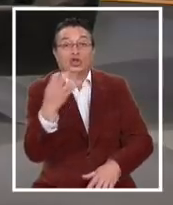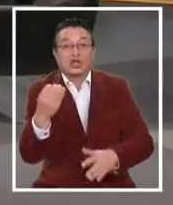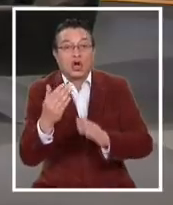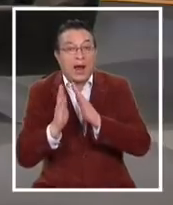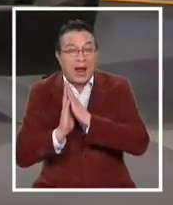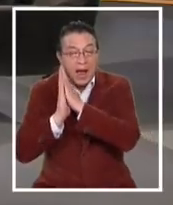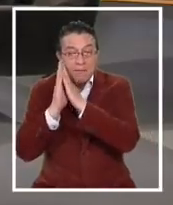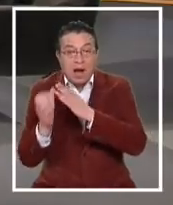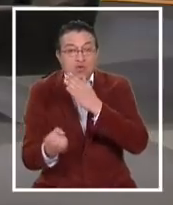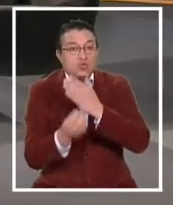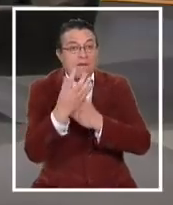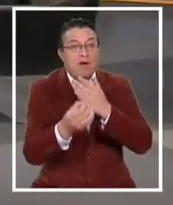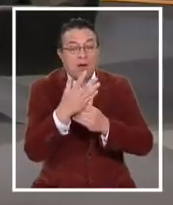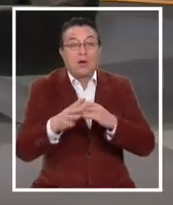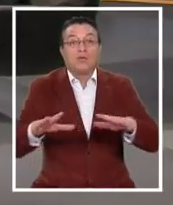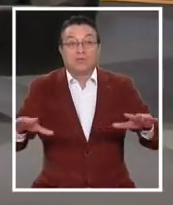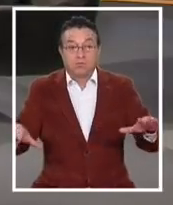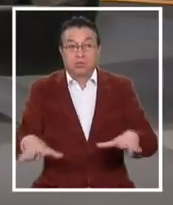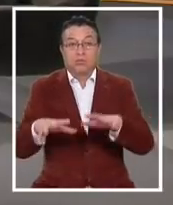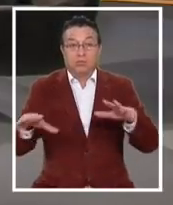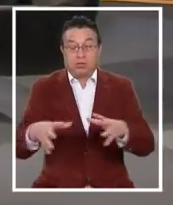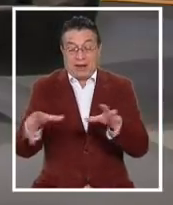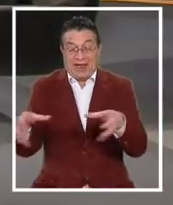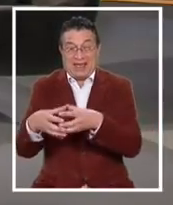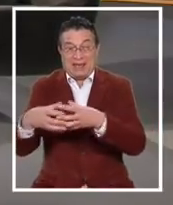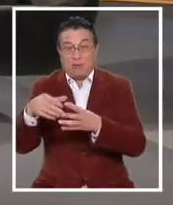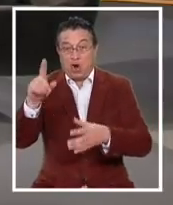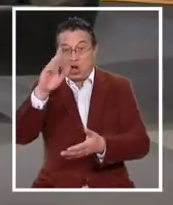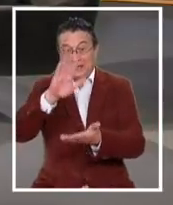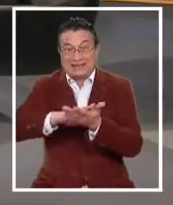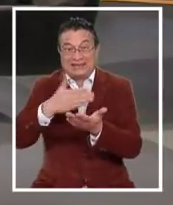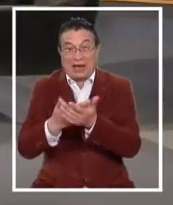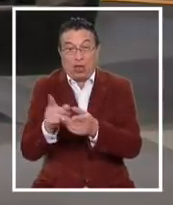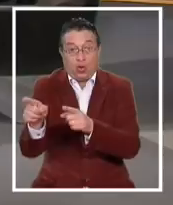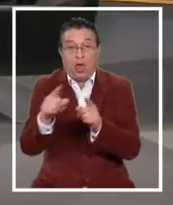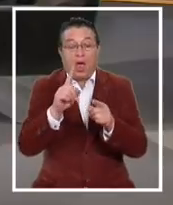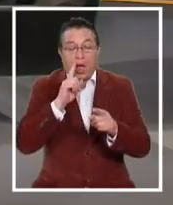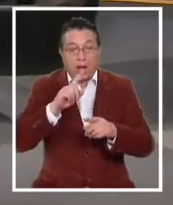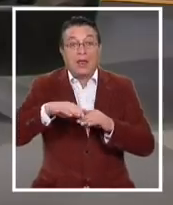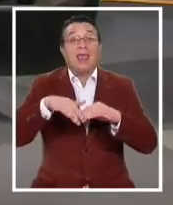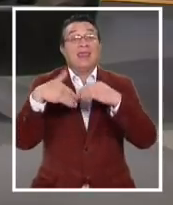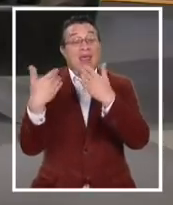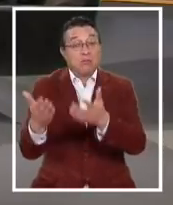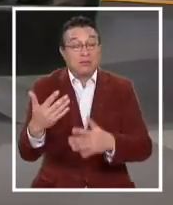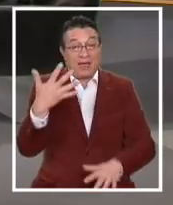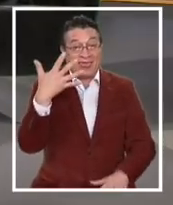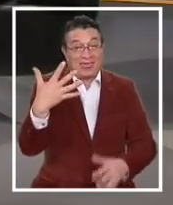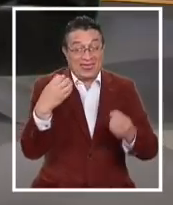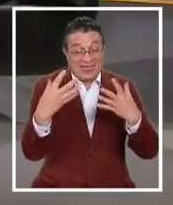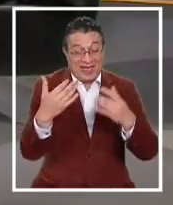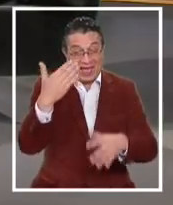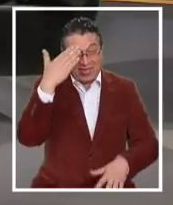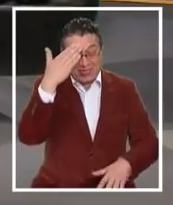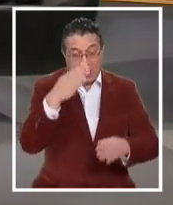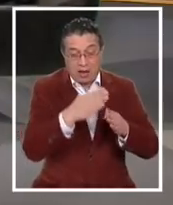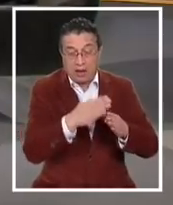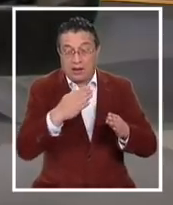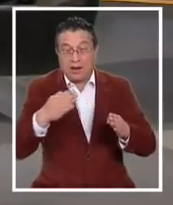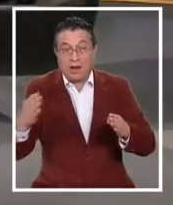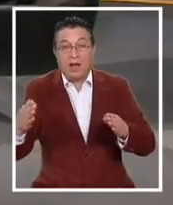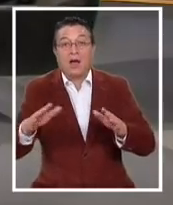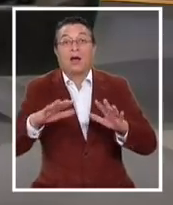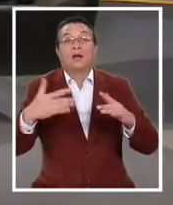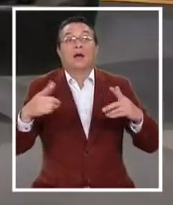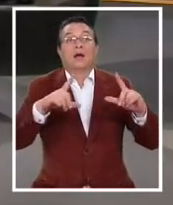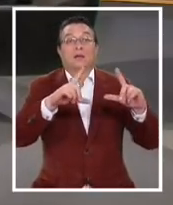esfuerzo inmesurable del equipo de salud existan, y que después de estos 10 días, producto del esfuerzo de las cuarentenas, que esperamos que